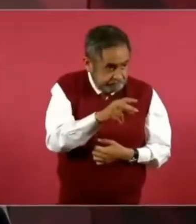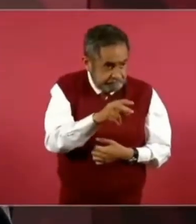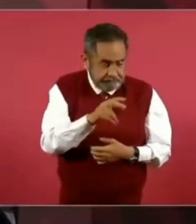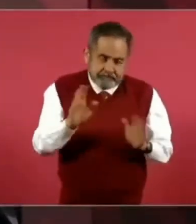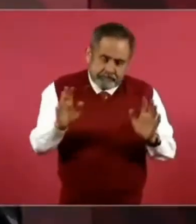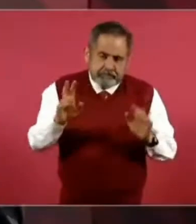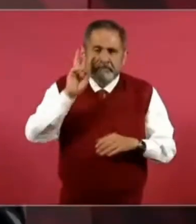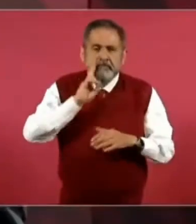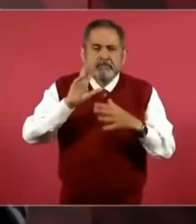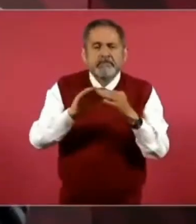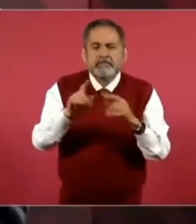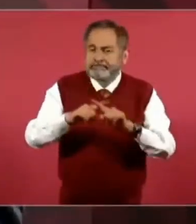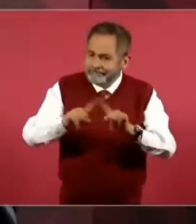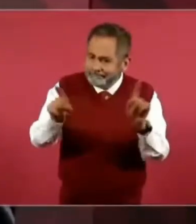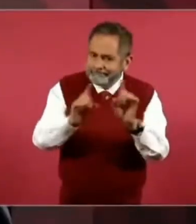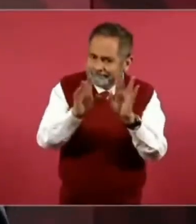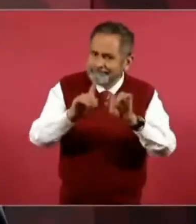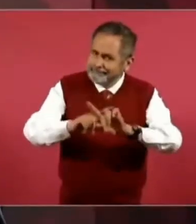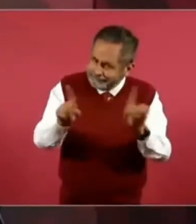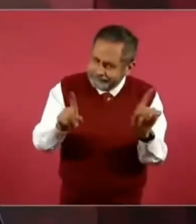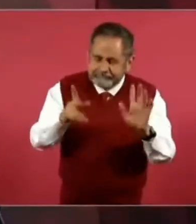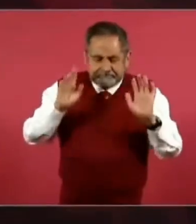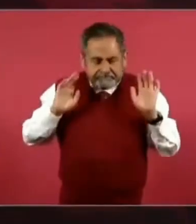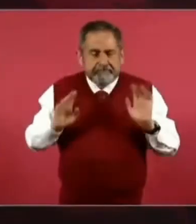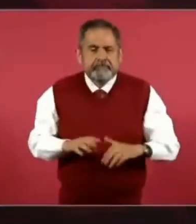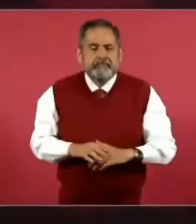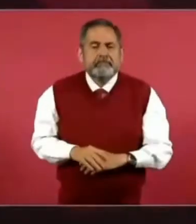claro que en circunstancias distintas,